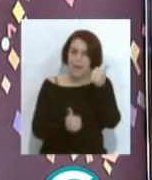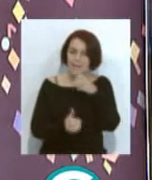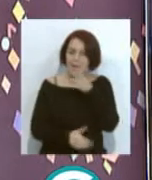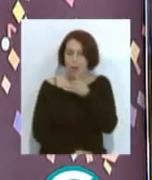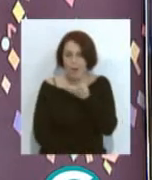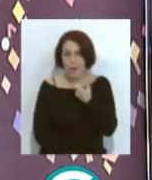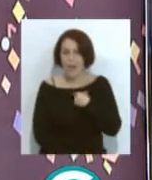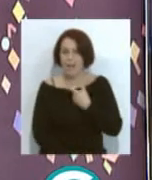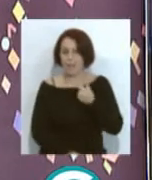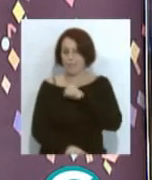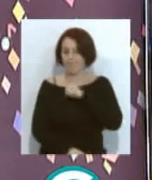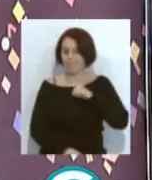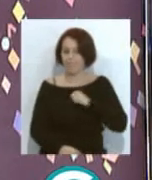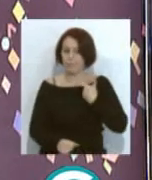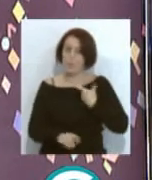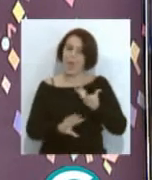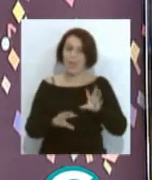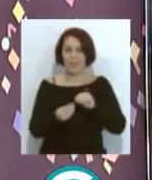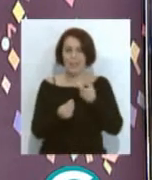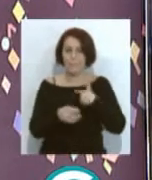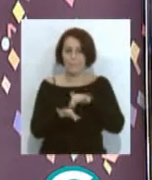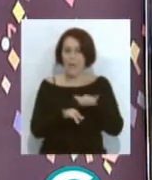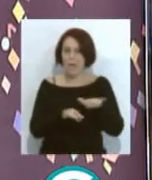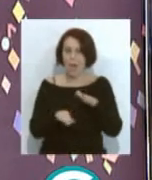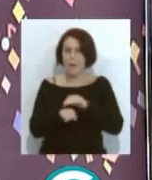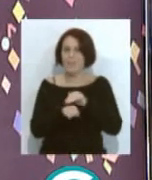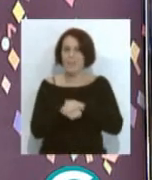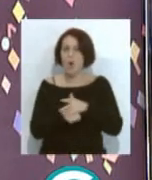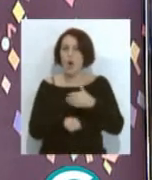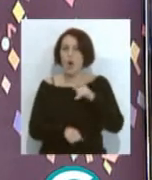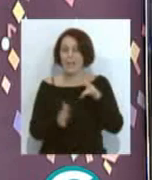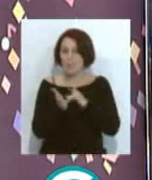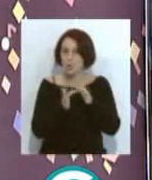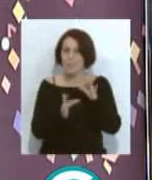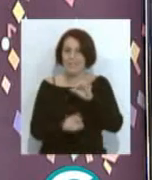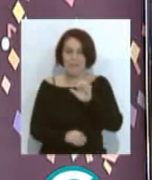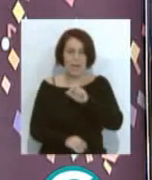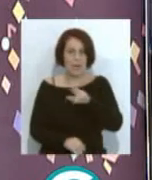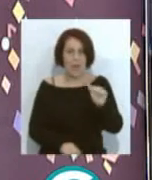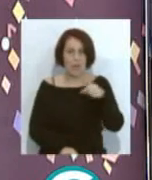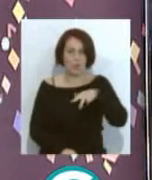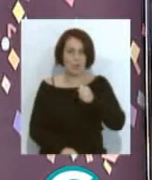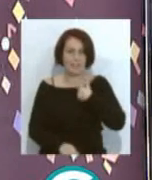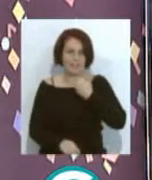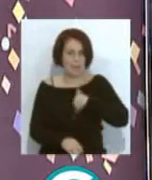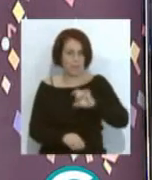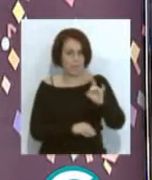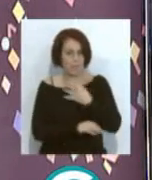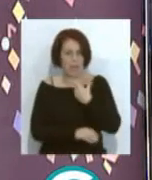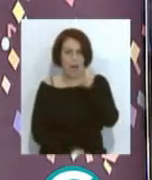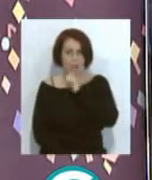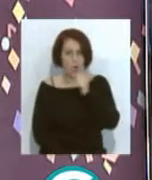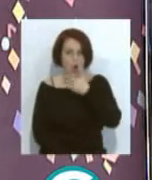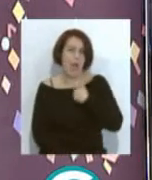con una particular versión a piano. El amigo Jesús Serrano ya colaboró con nosotros enviándonos alguna que otra copla de